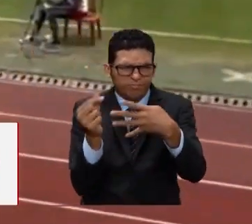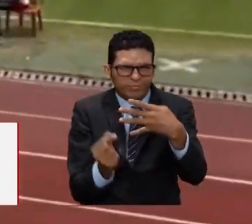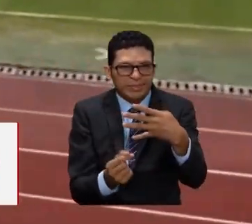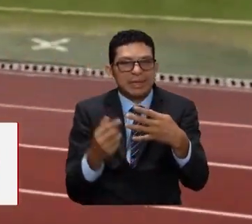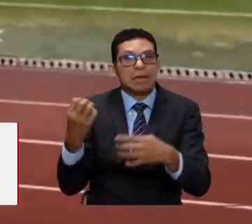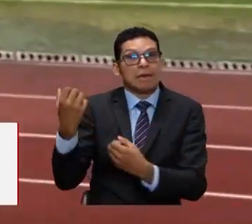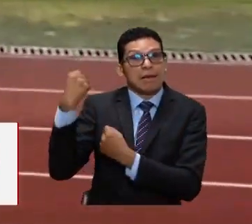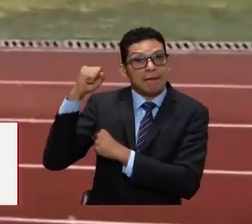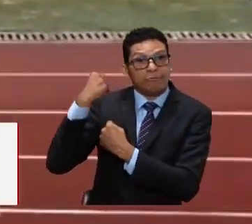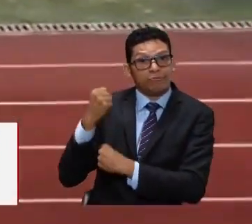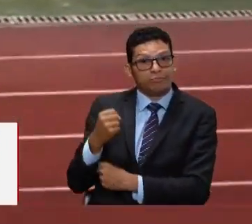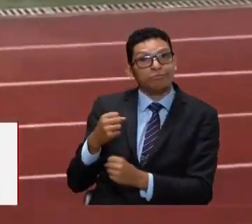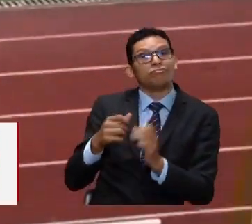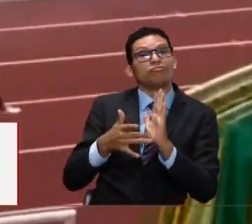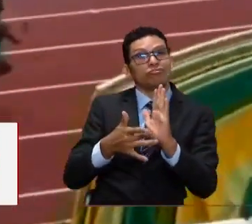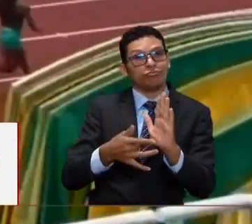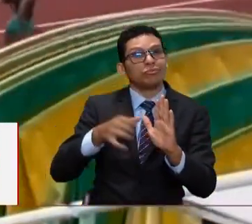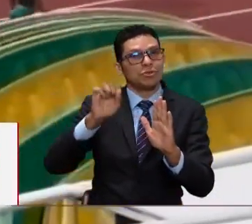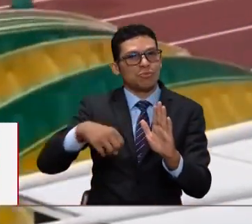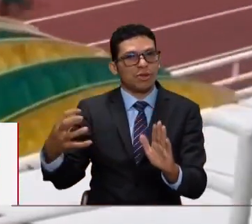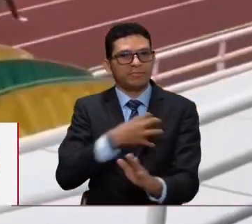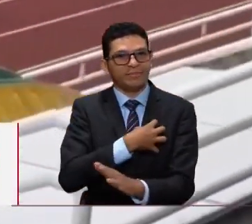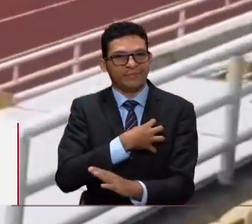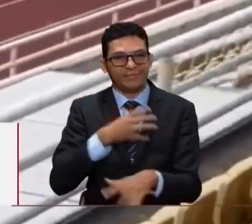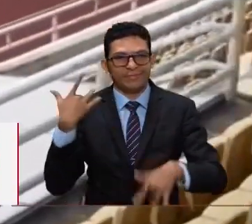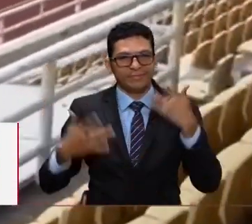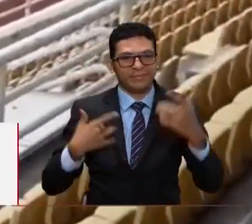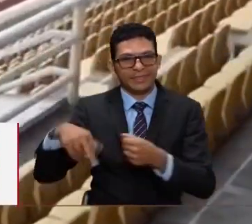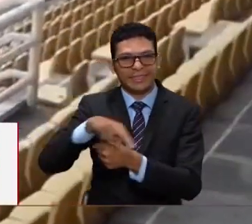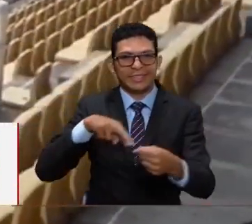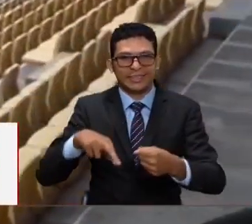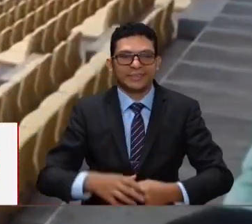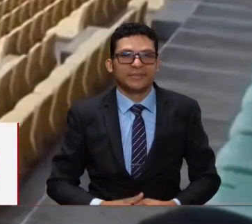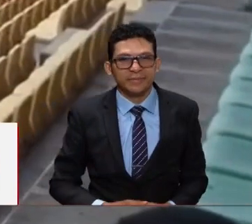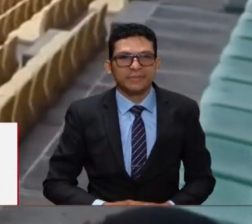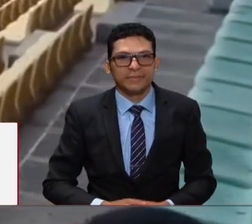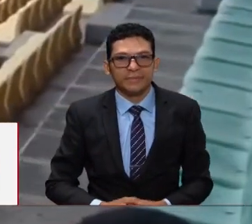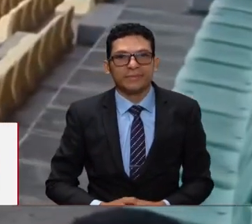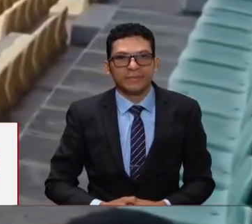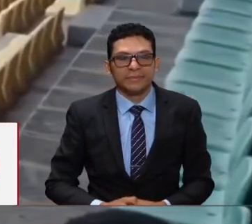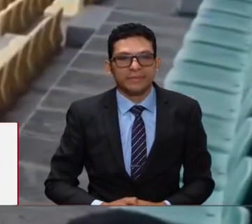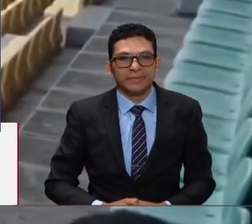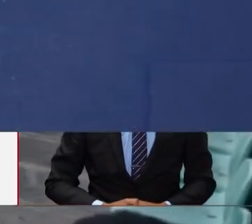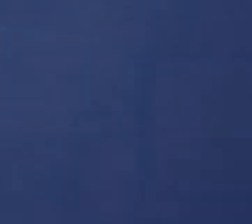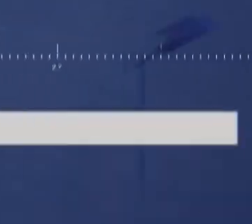entre otros deportistas, Valle Oro Puro, que han podido darle esa alegría a nuestra región.